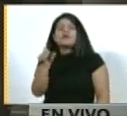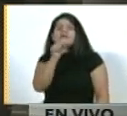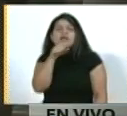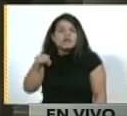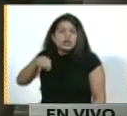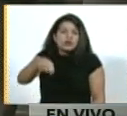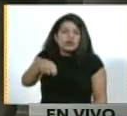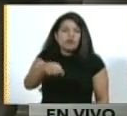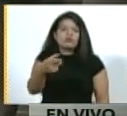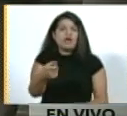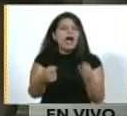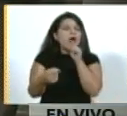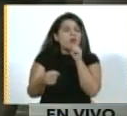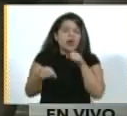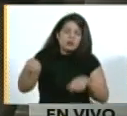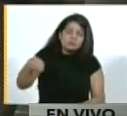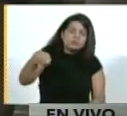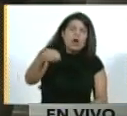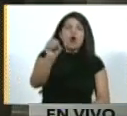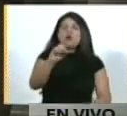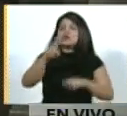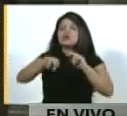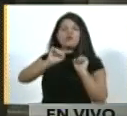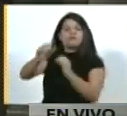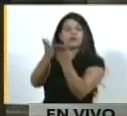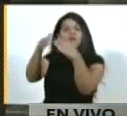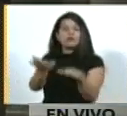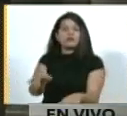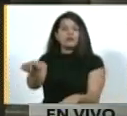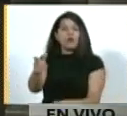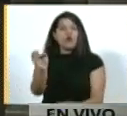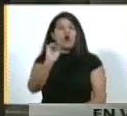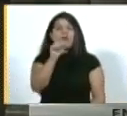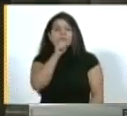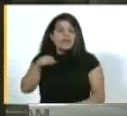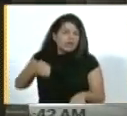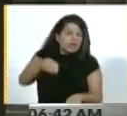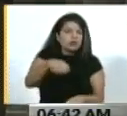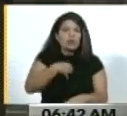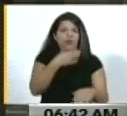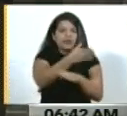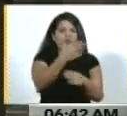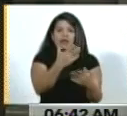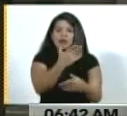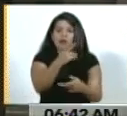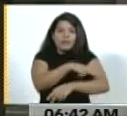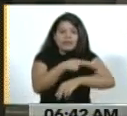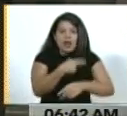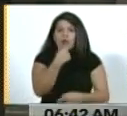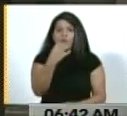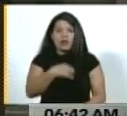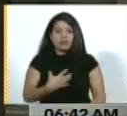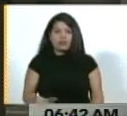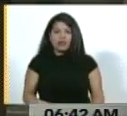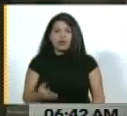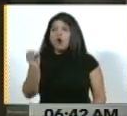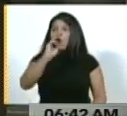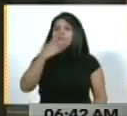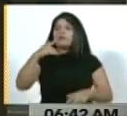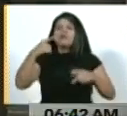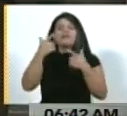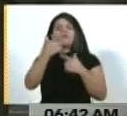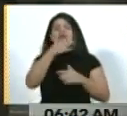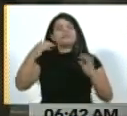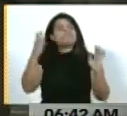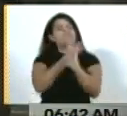los abuelos, a los niños que asistan a las clases, a los viejitos, a los centros de salud, que impiden el libre tránsito.